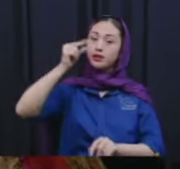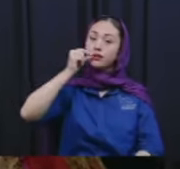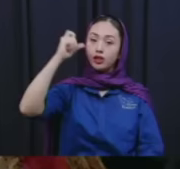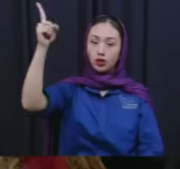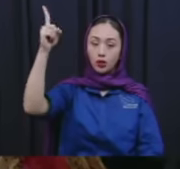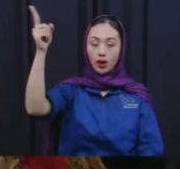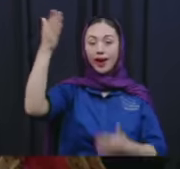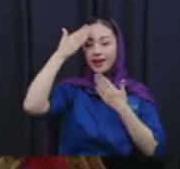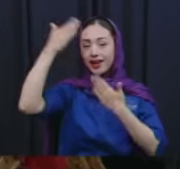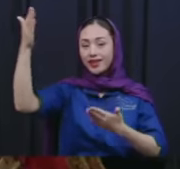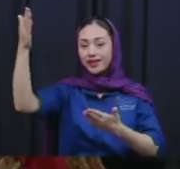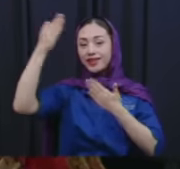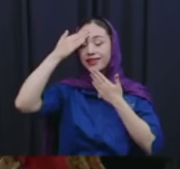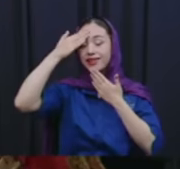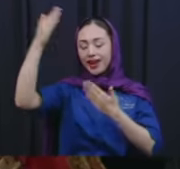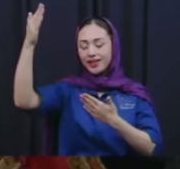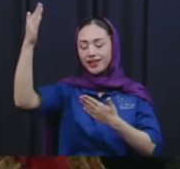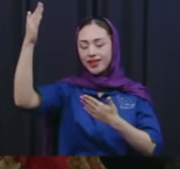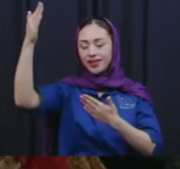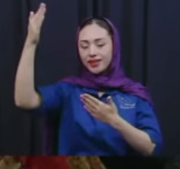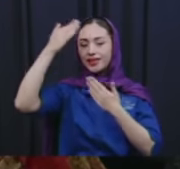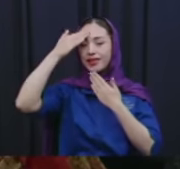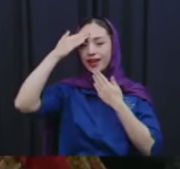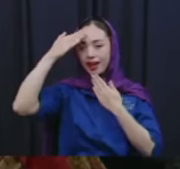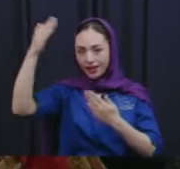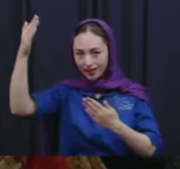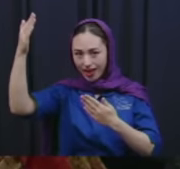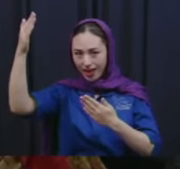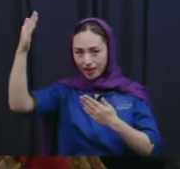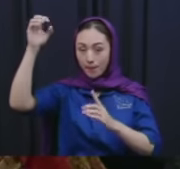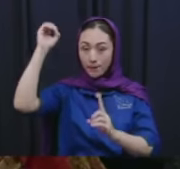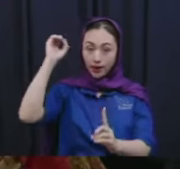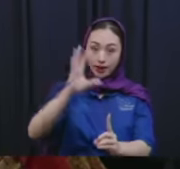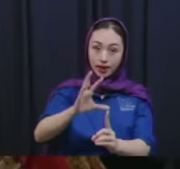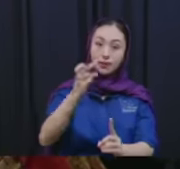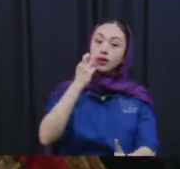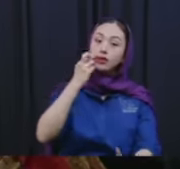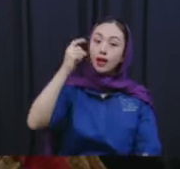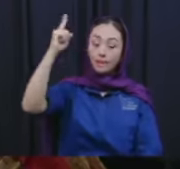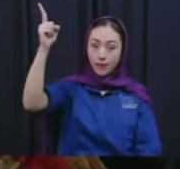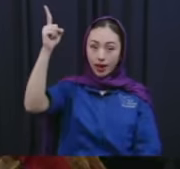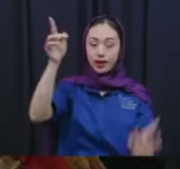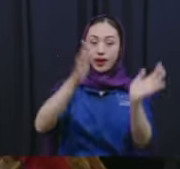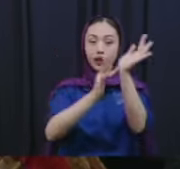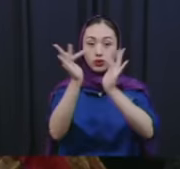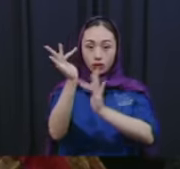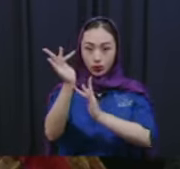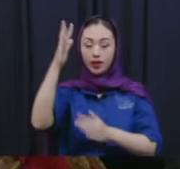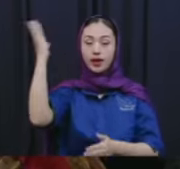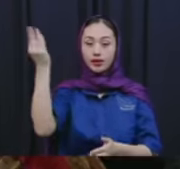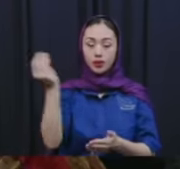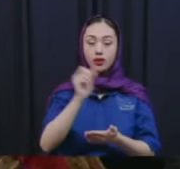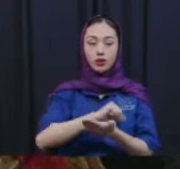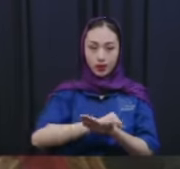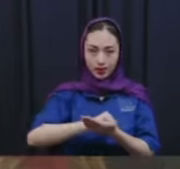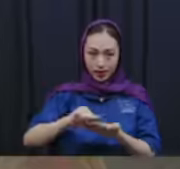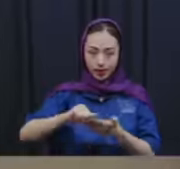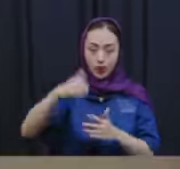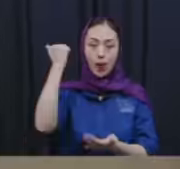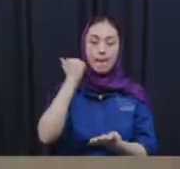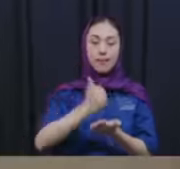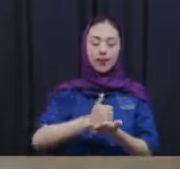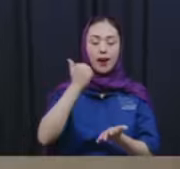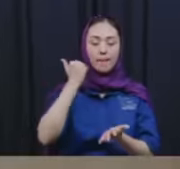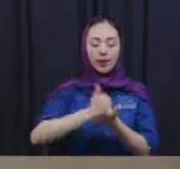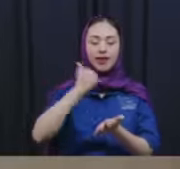gracias gracias gracias gracias bendecimos al padre bendecimos al hijo y bendecimos al espíritu santo amén